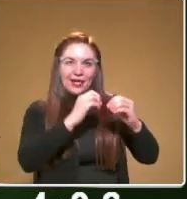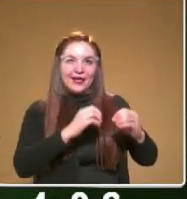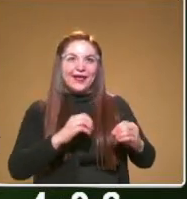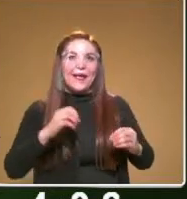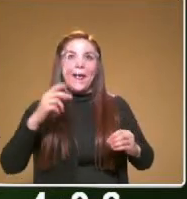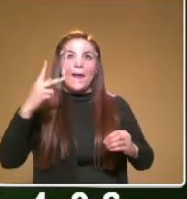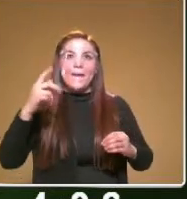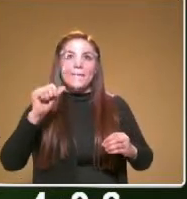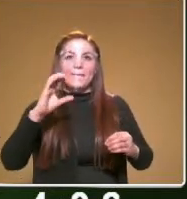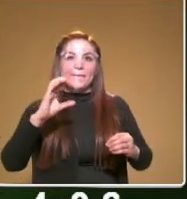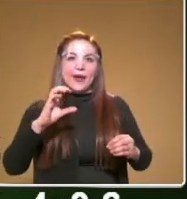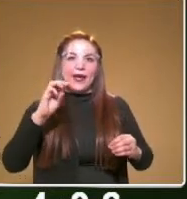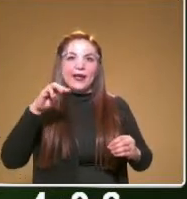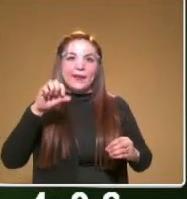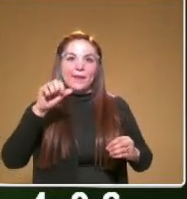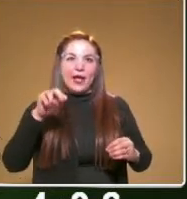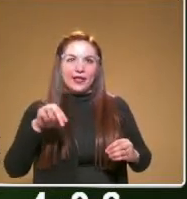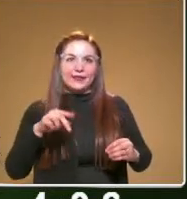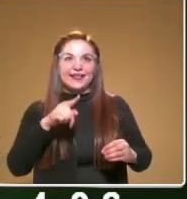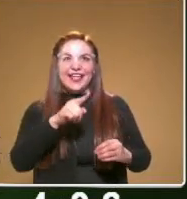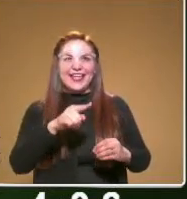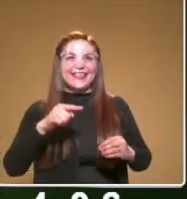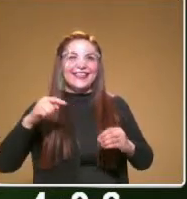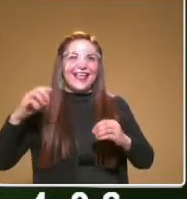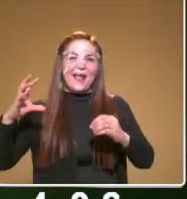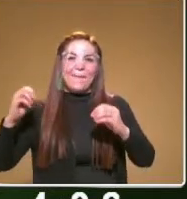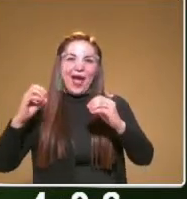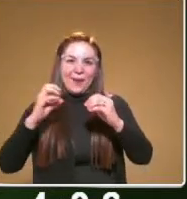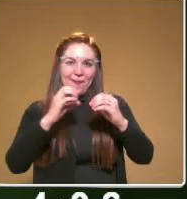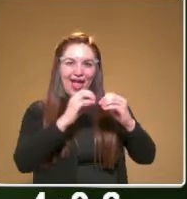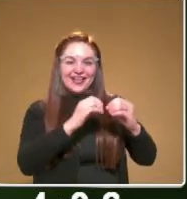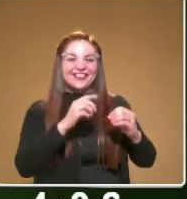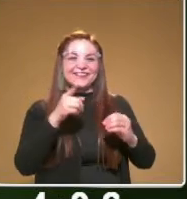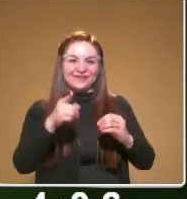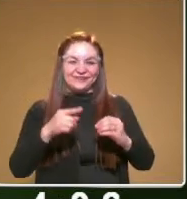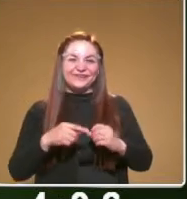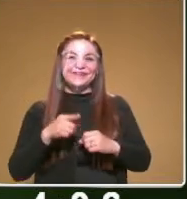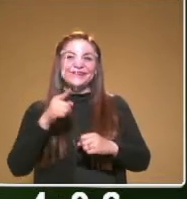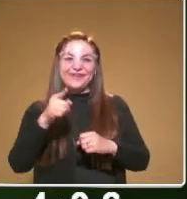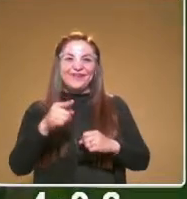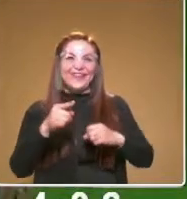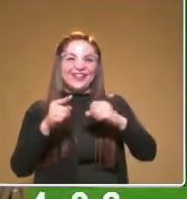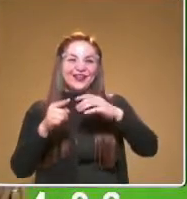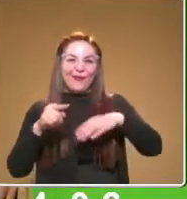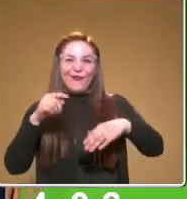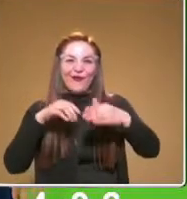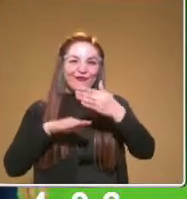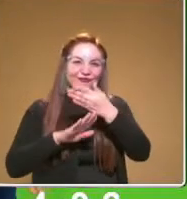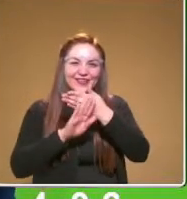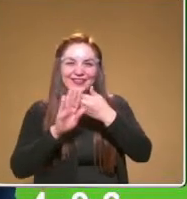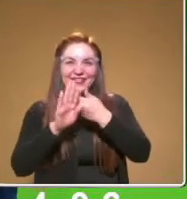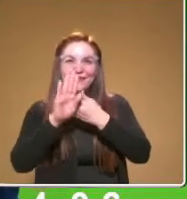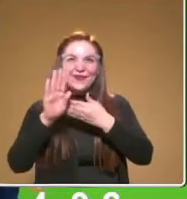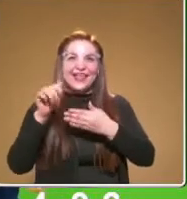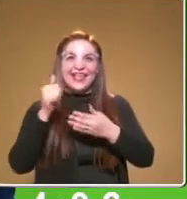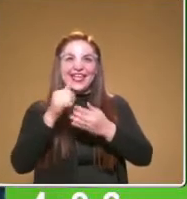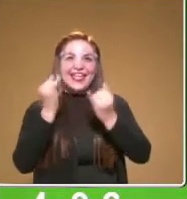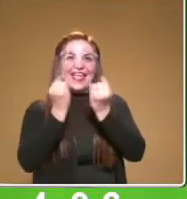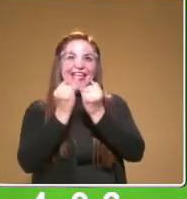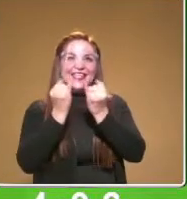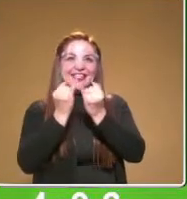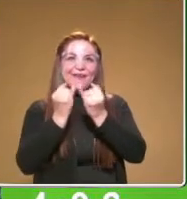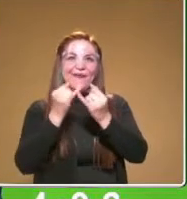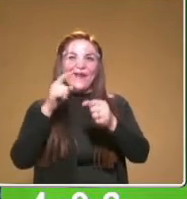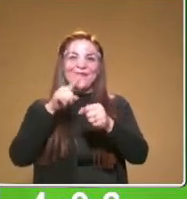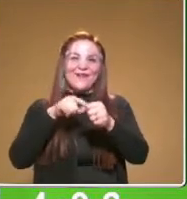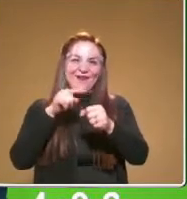maestra? ¿Se me va el nombre? Ya sé por qué lo traíamos, maestra. Pac-Man, exactamente. De hecho, es el mismo que tengo ahí, pero aquí en color azul, como que el bueno